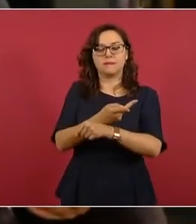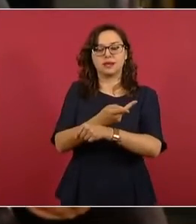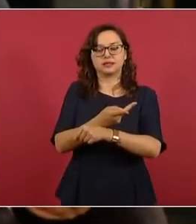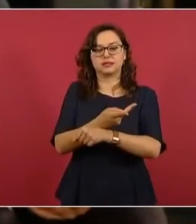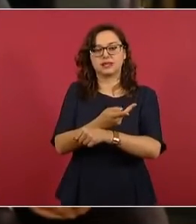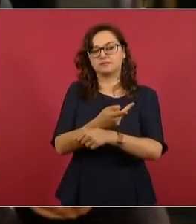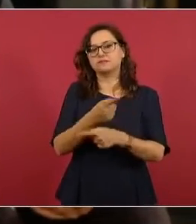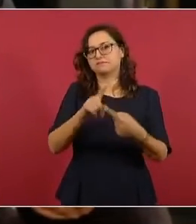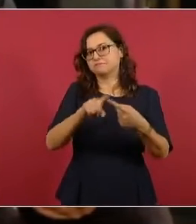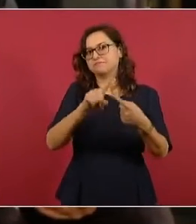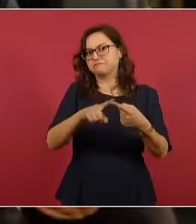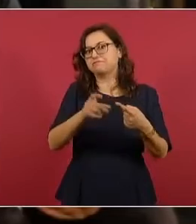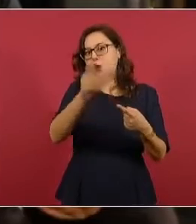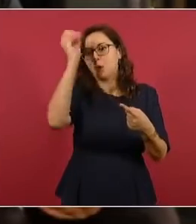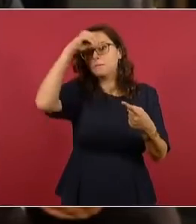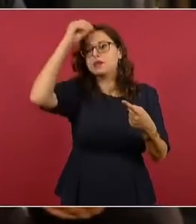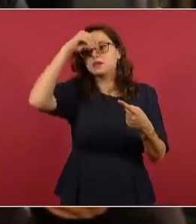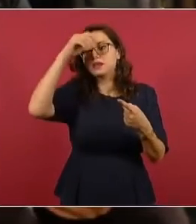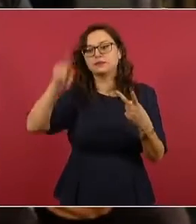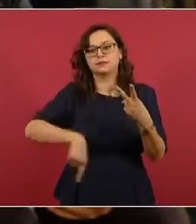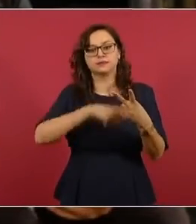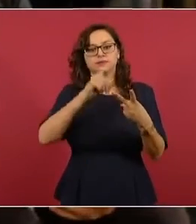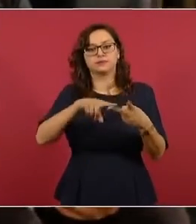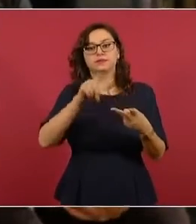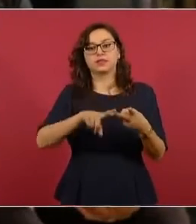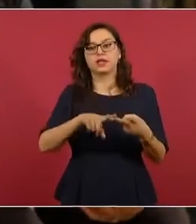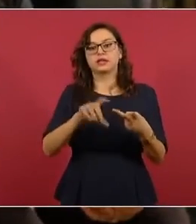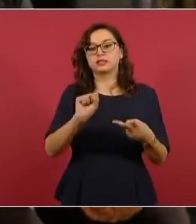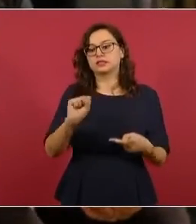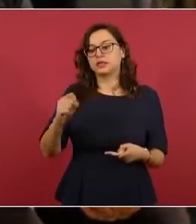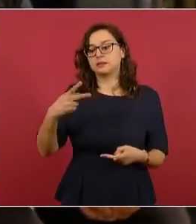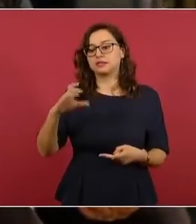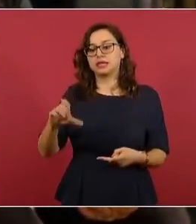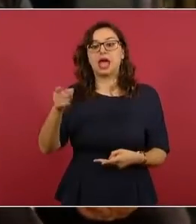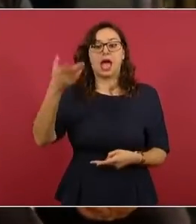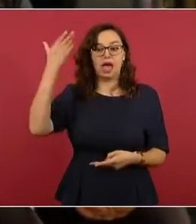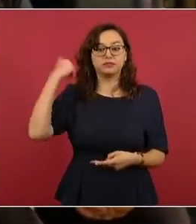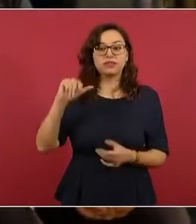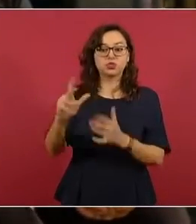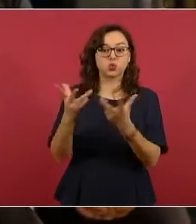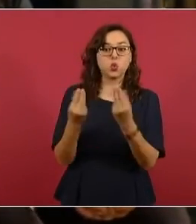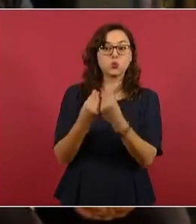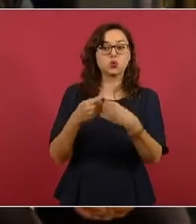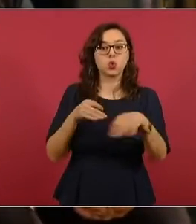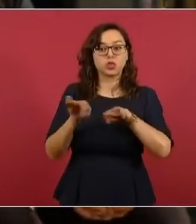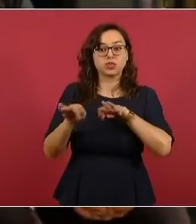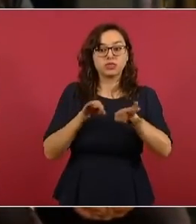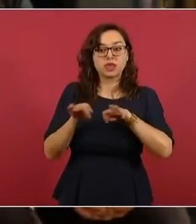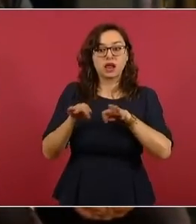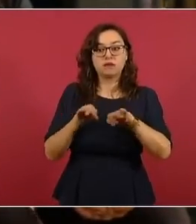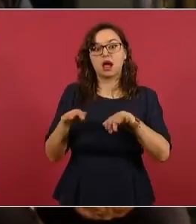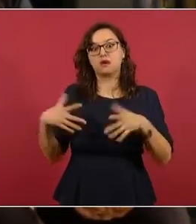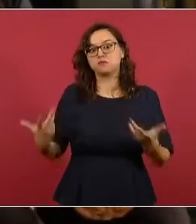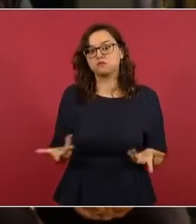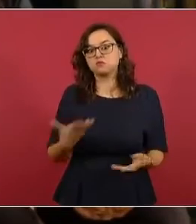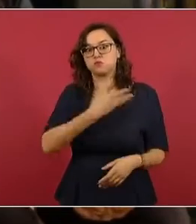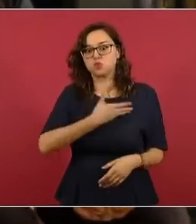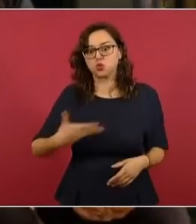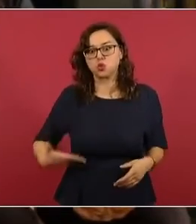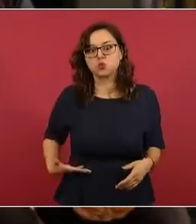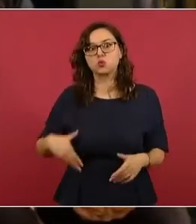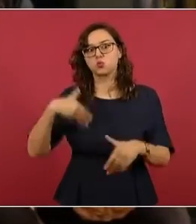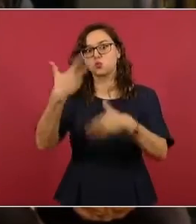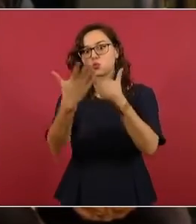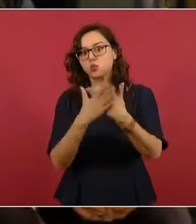aquí la secretaria de Seguridad, ella fue colaboradora de la jefa de gobierno, pues se habla del tema de la asociación presidencial, de los candidatos,